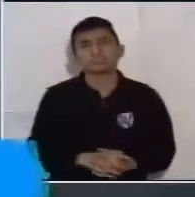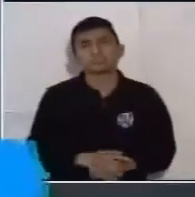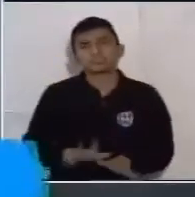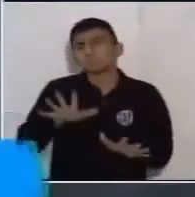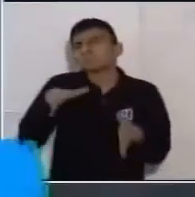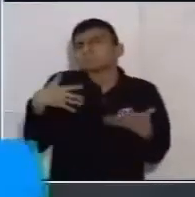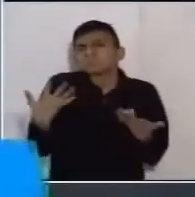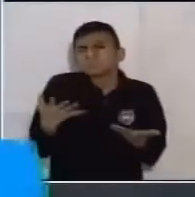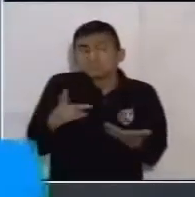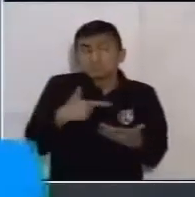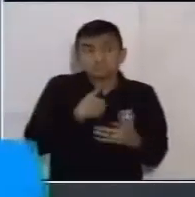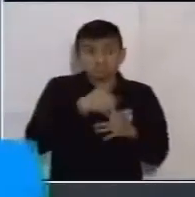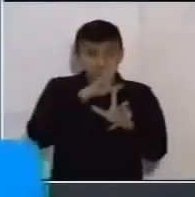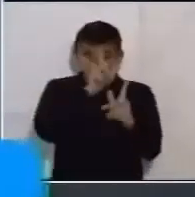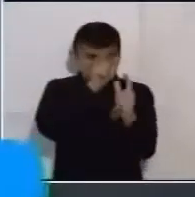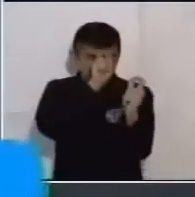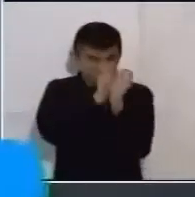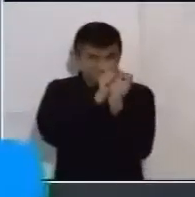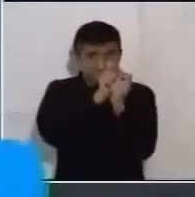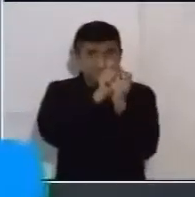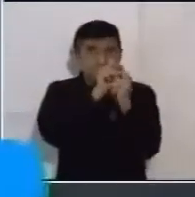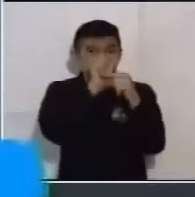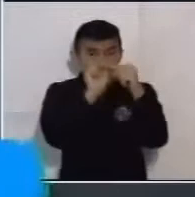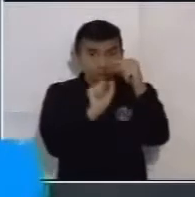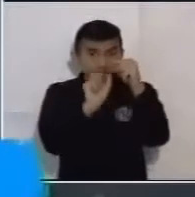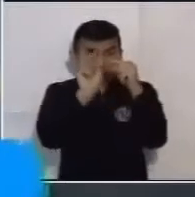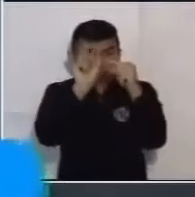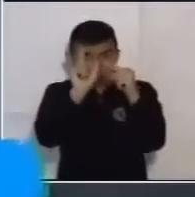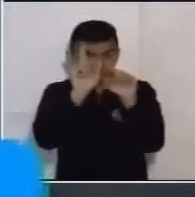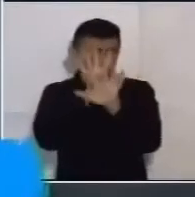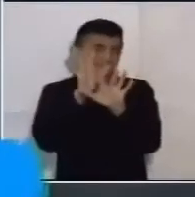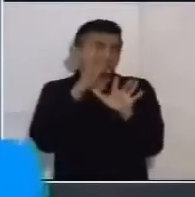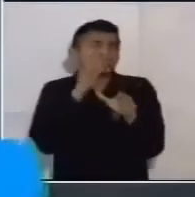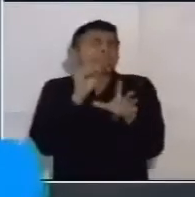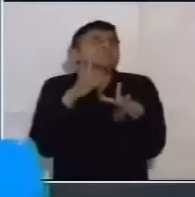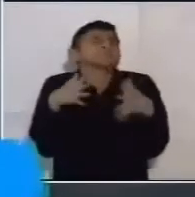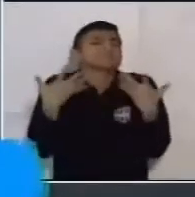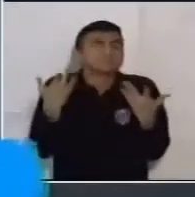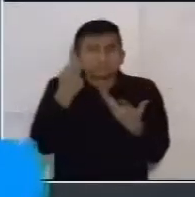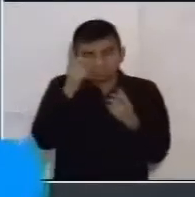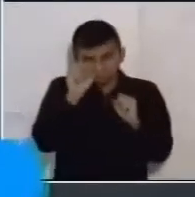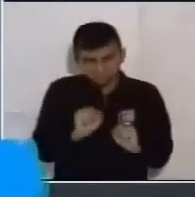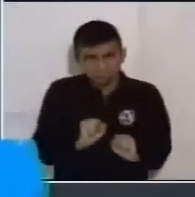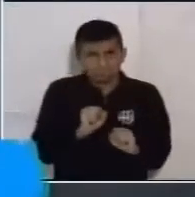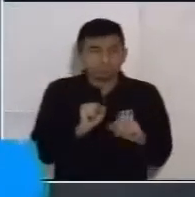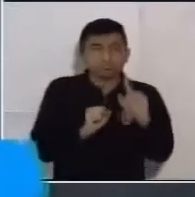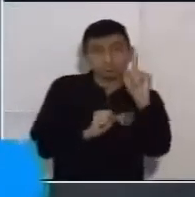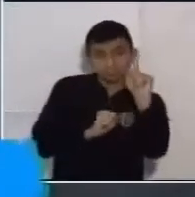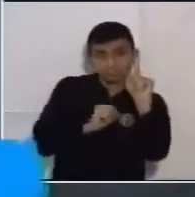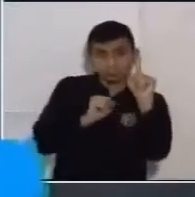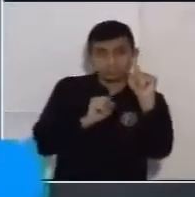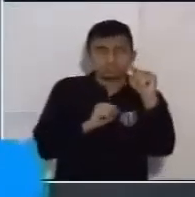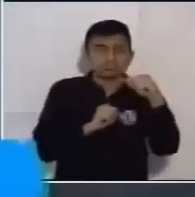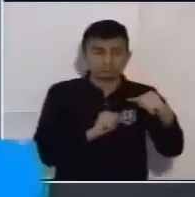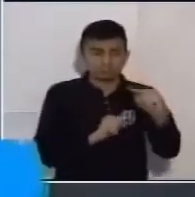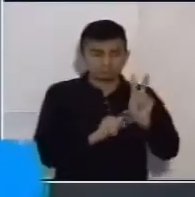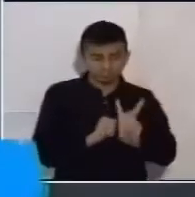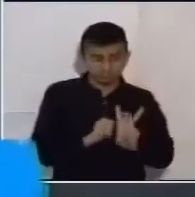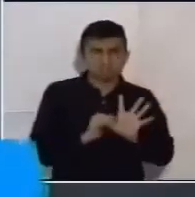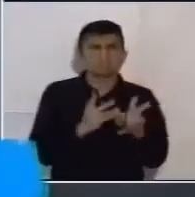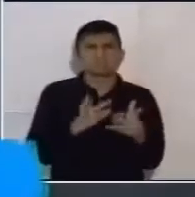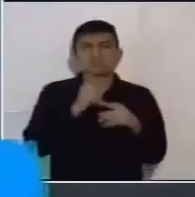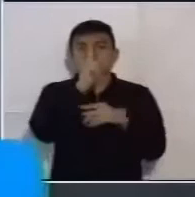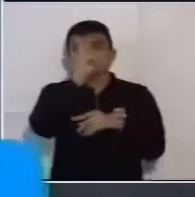Porque como no lo pude dividir exactamente, lo dejo indicado. 1 entre 2, un medio, x al